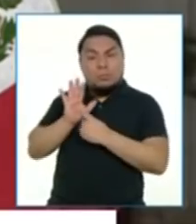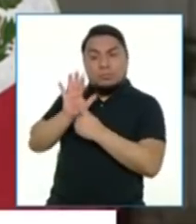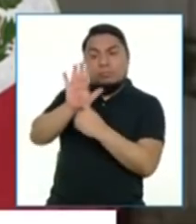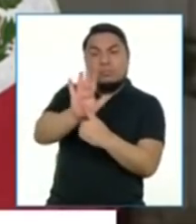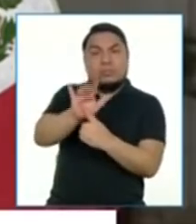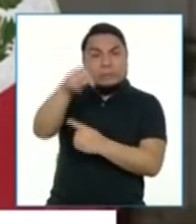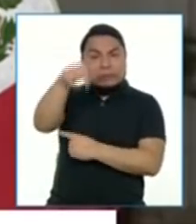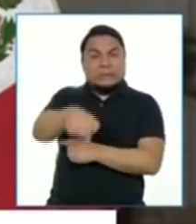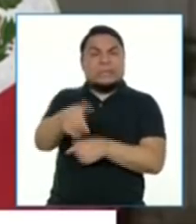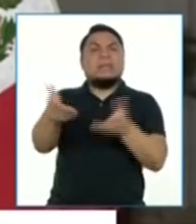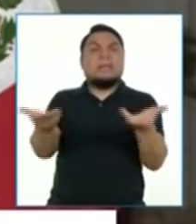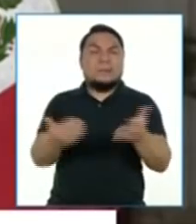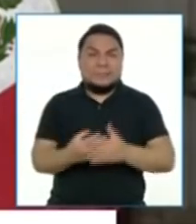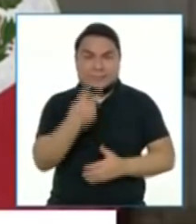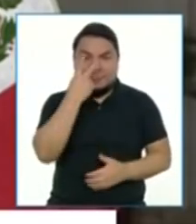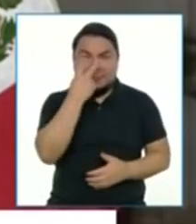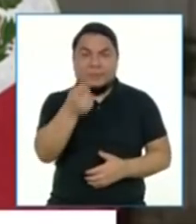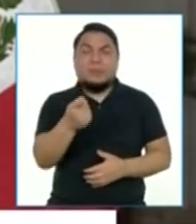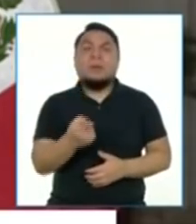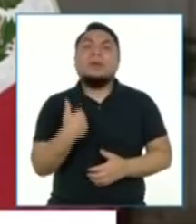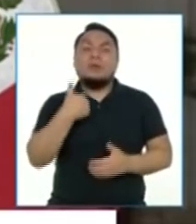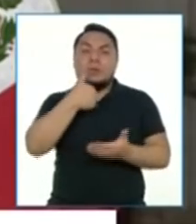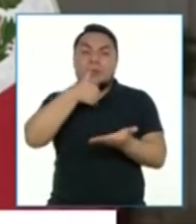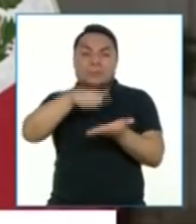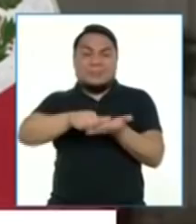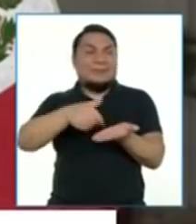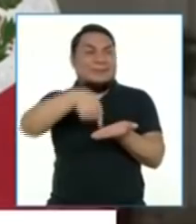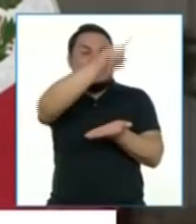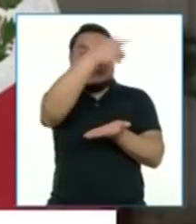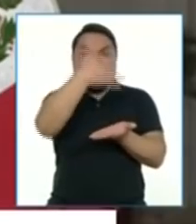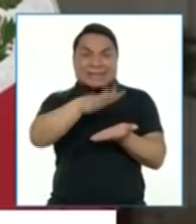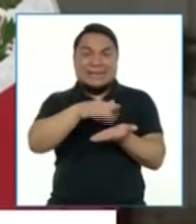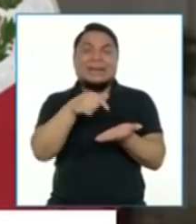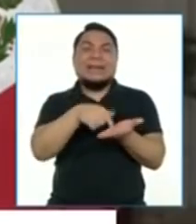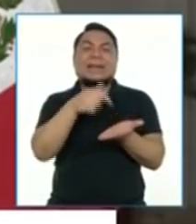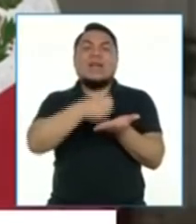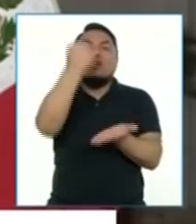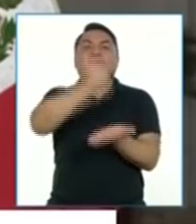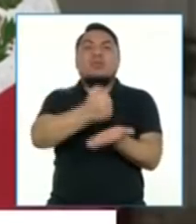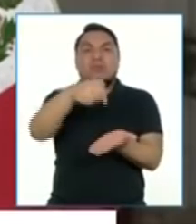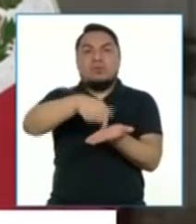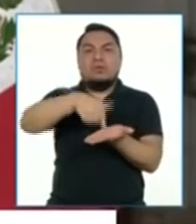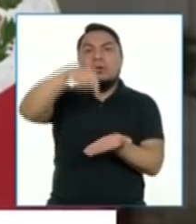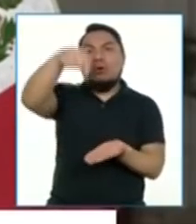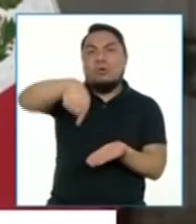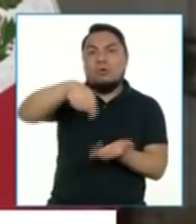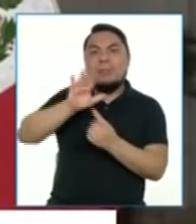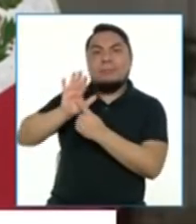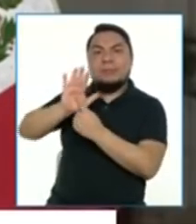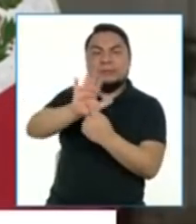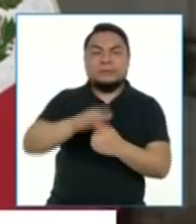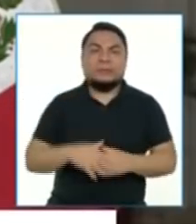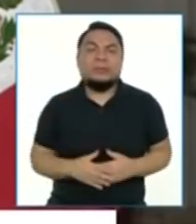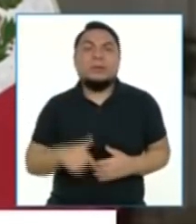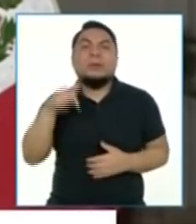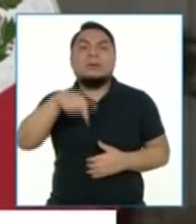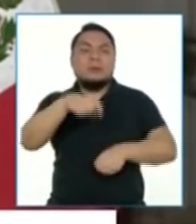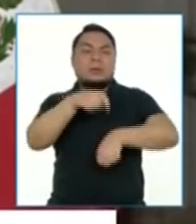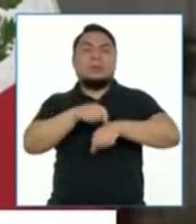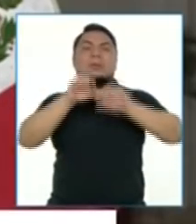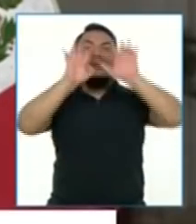pasada fue profundamente confrontacional con el congreso de la república y cree jeffrey que debió ser un poco más